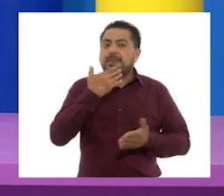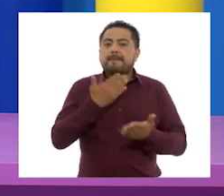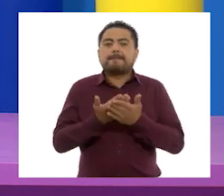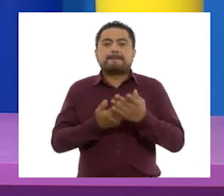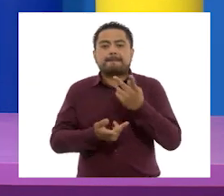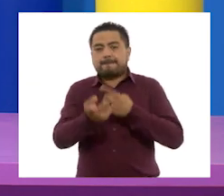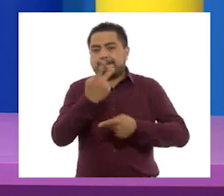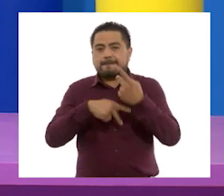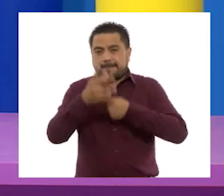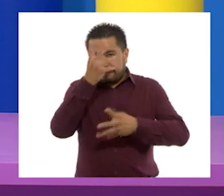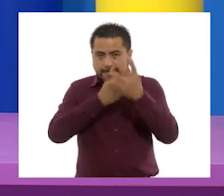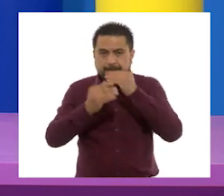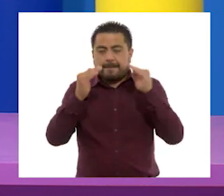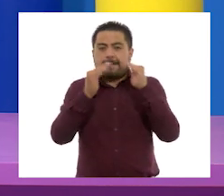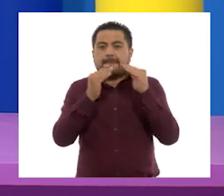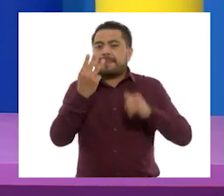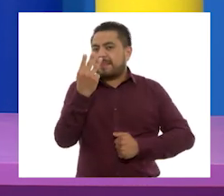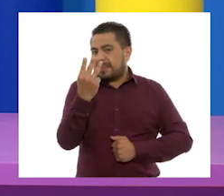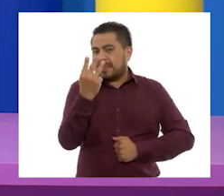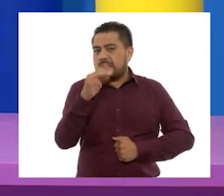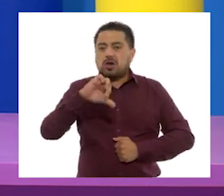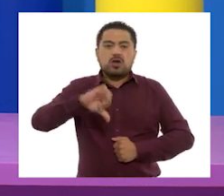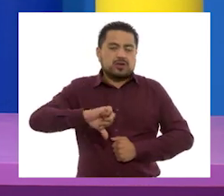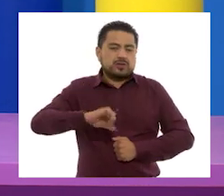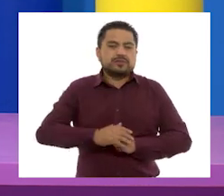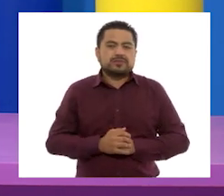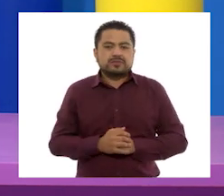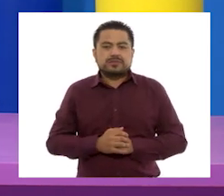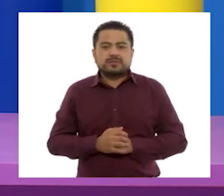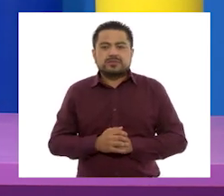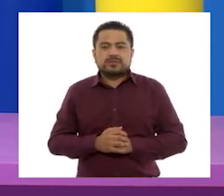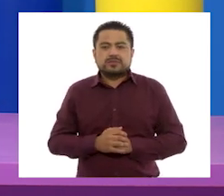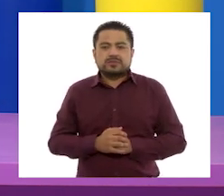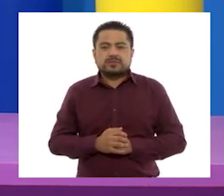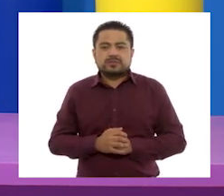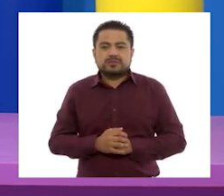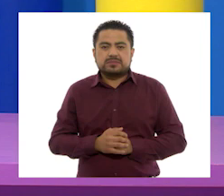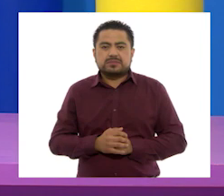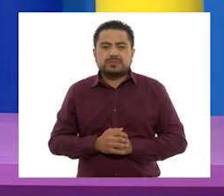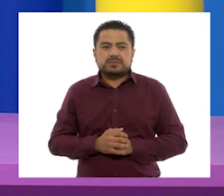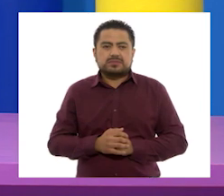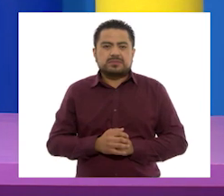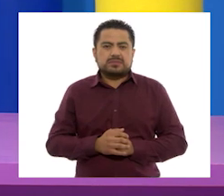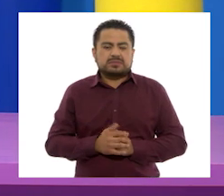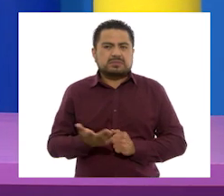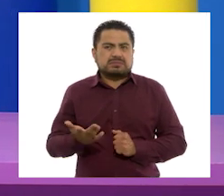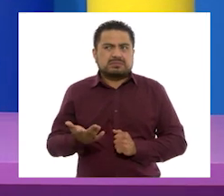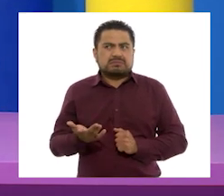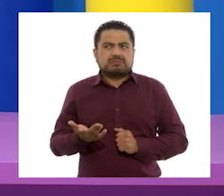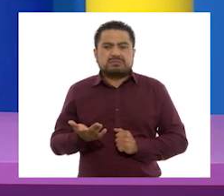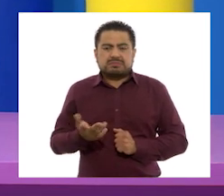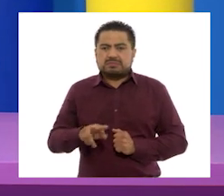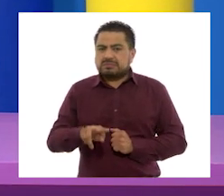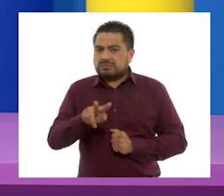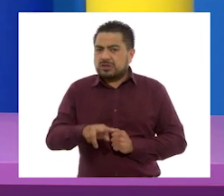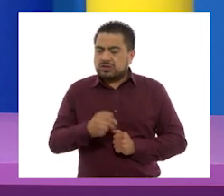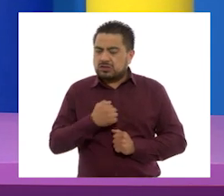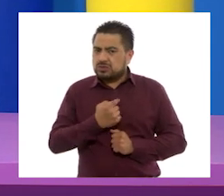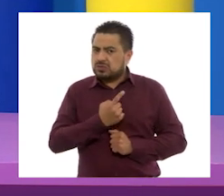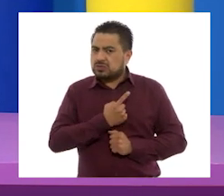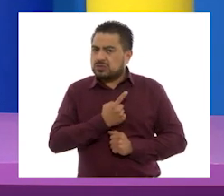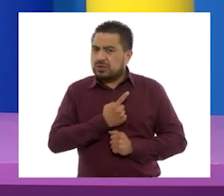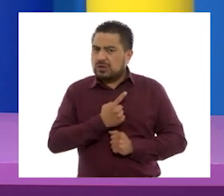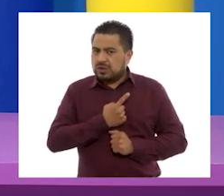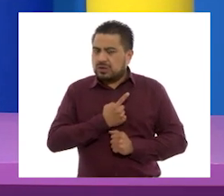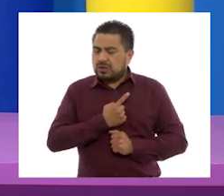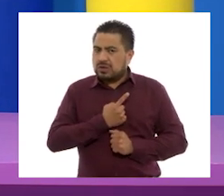Bienvenidos a Aprende en Casa 3. Ay, ay, no. ¿De veras voy a hacer esto